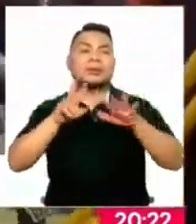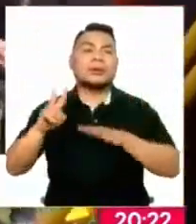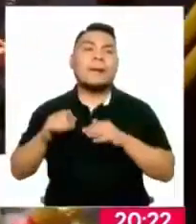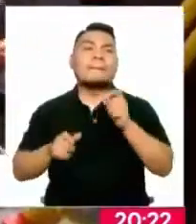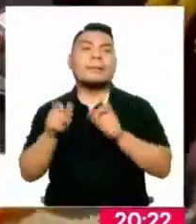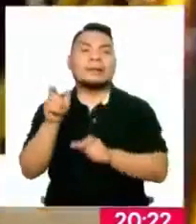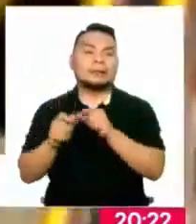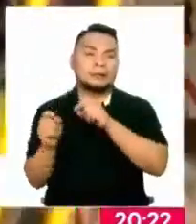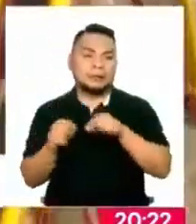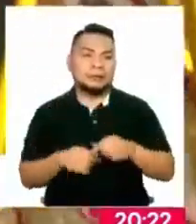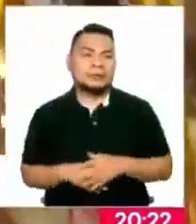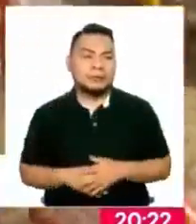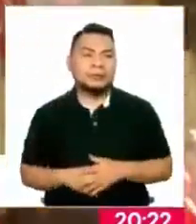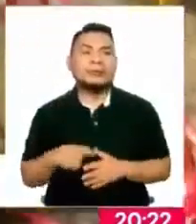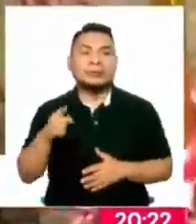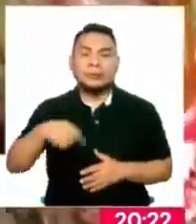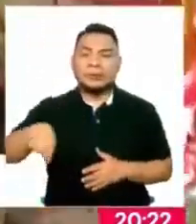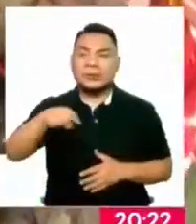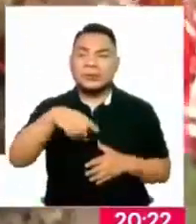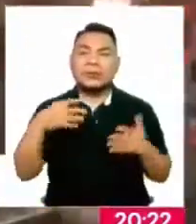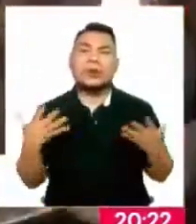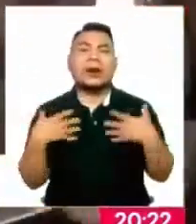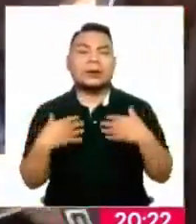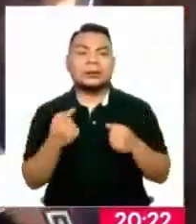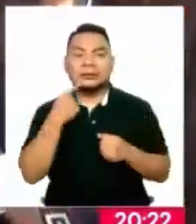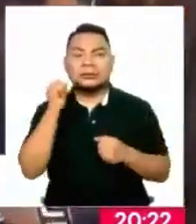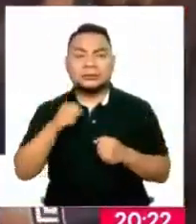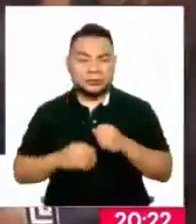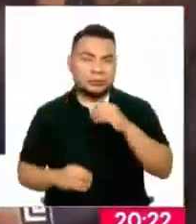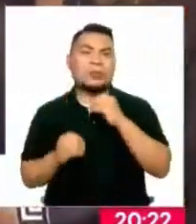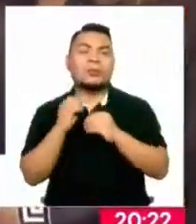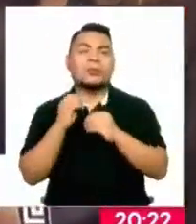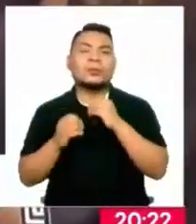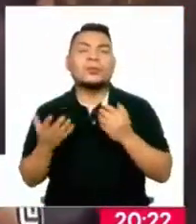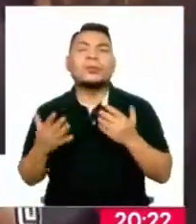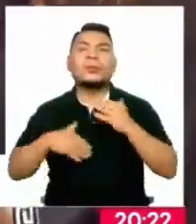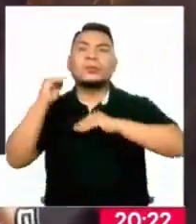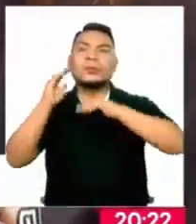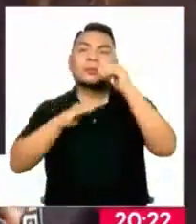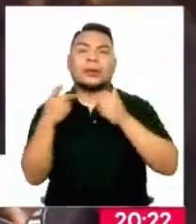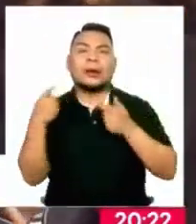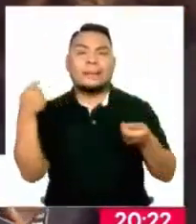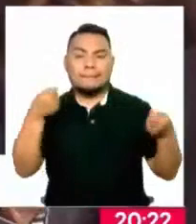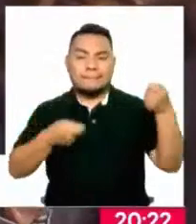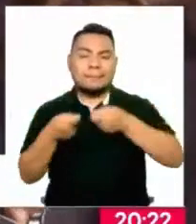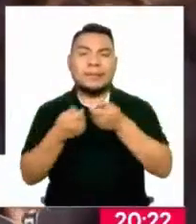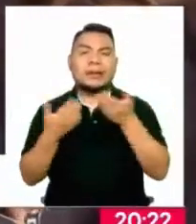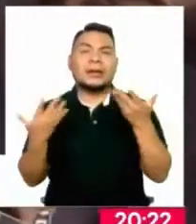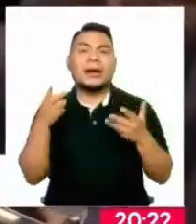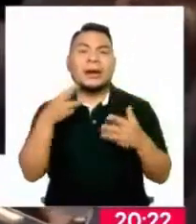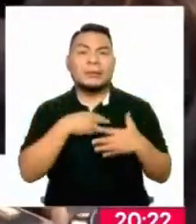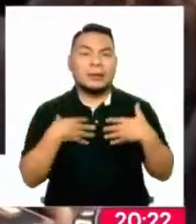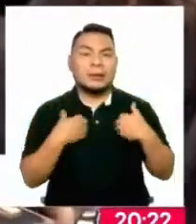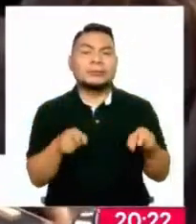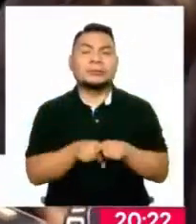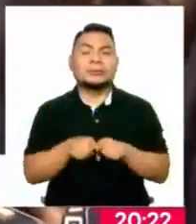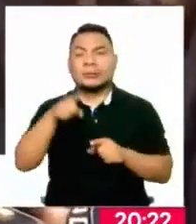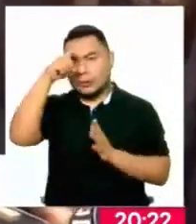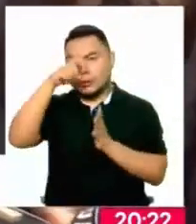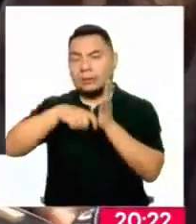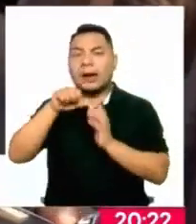102.192 personas. El establecimiento de salud será construido en convenio de la inversión pública entre el MINSA y la